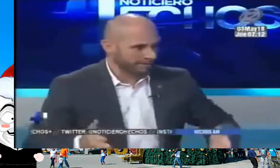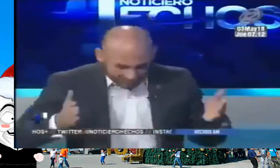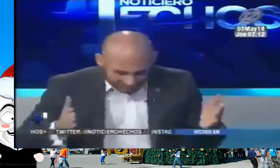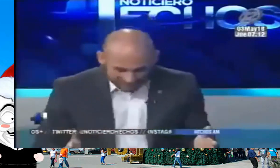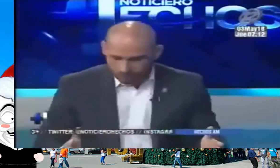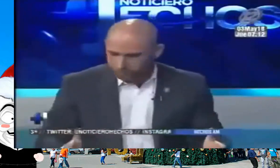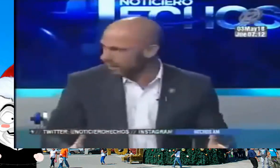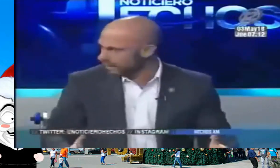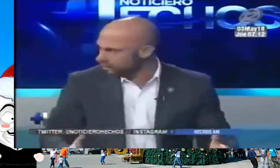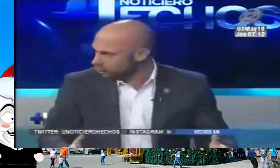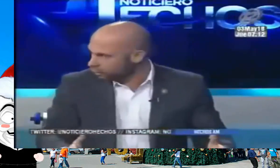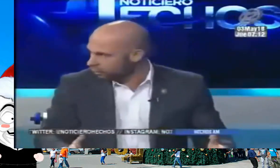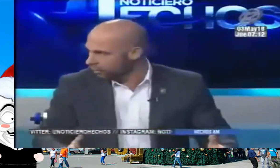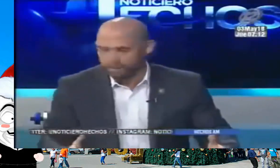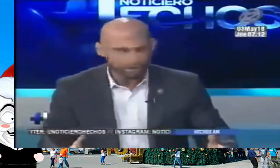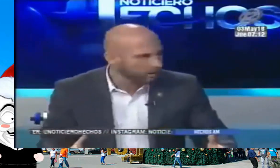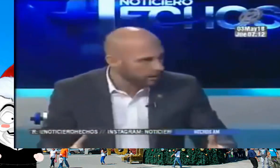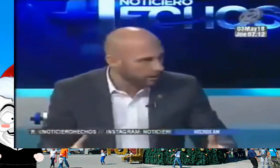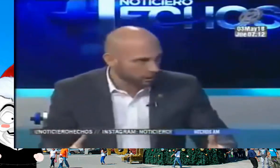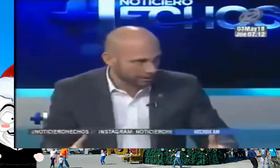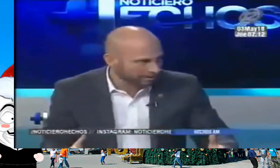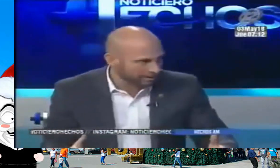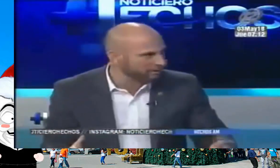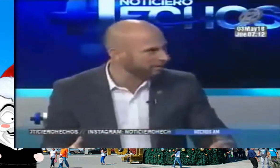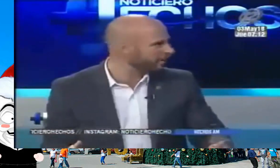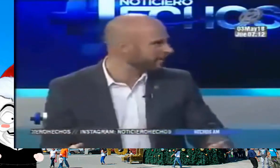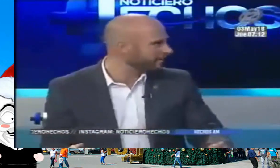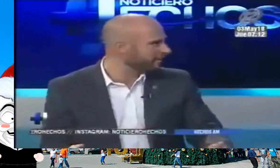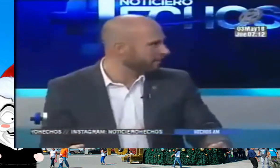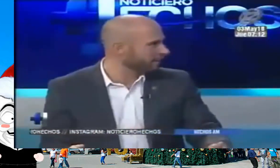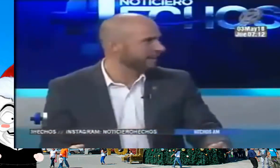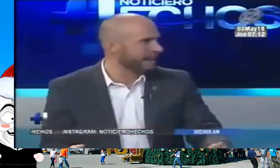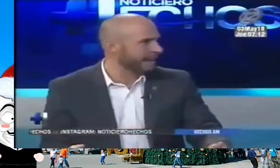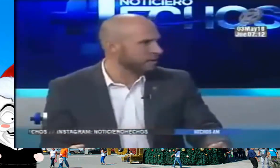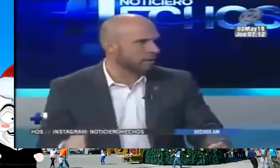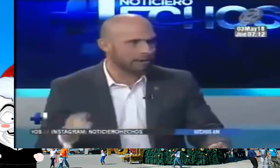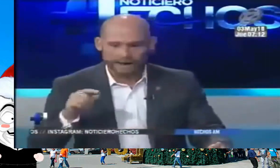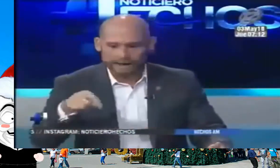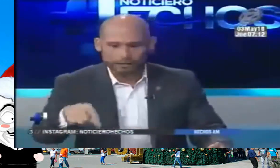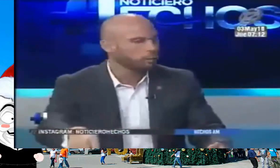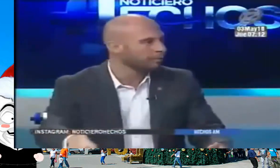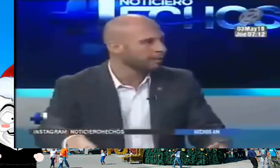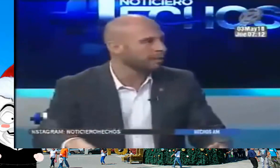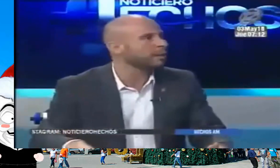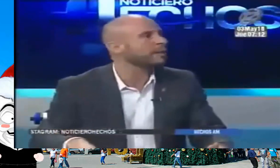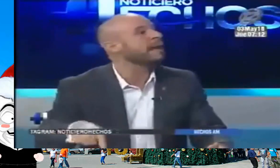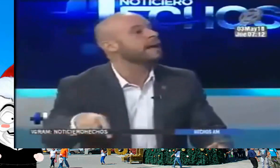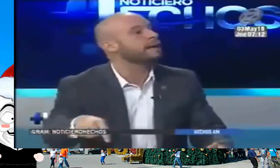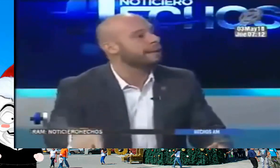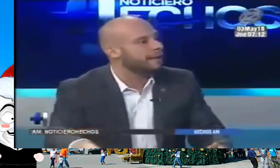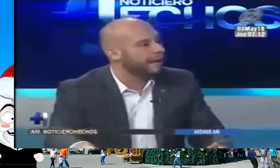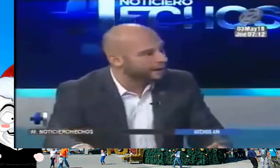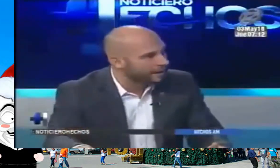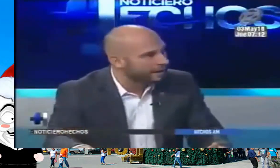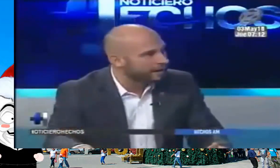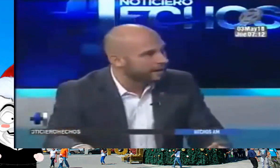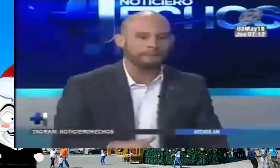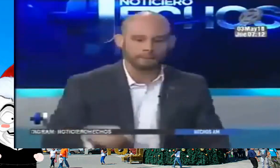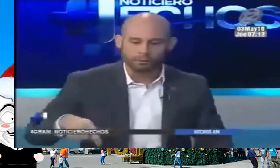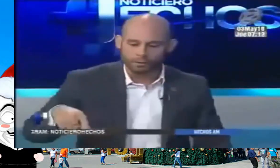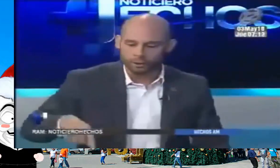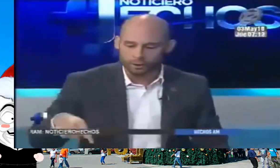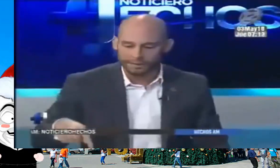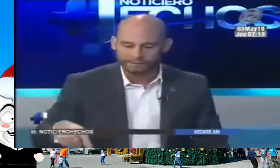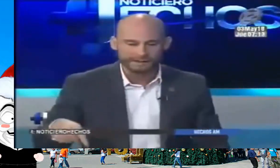pagan por estar sentado en el curul los 365 días del año en el curul me siento el día que hay plenaria